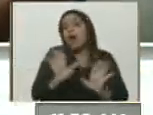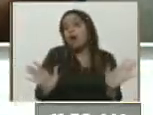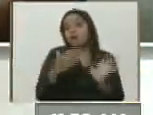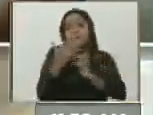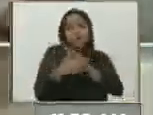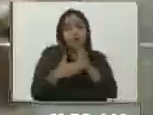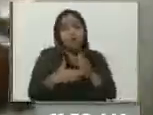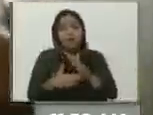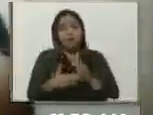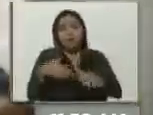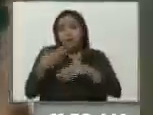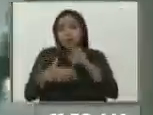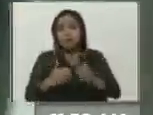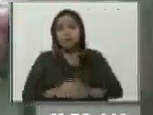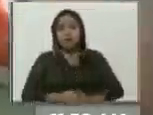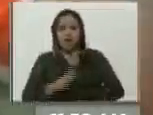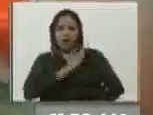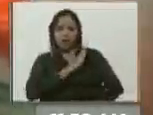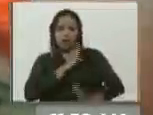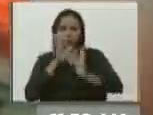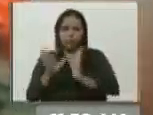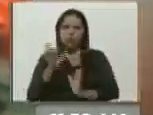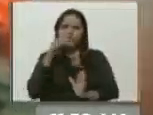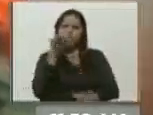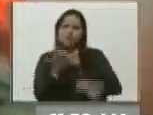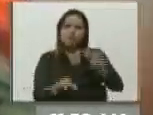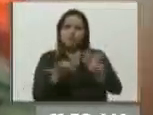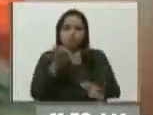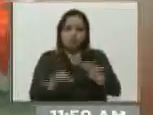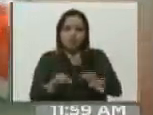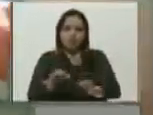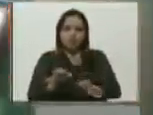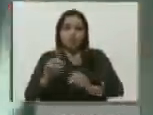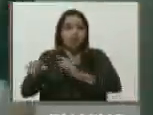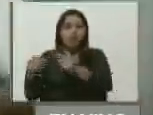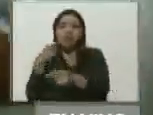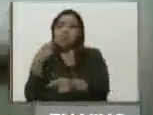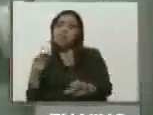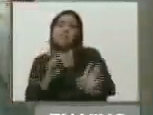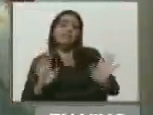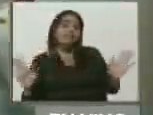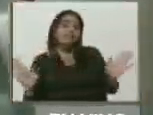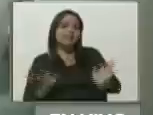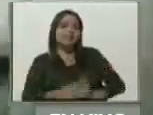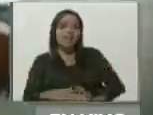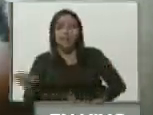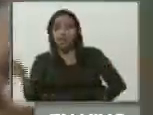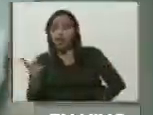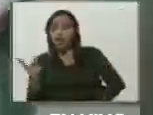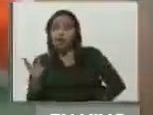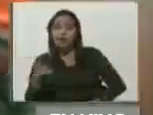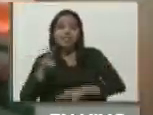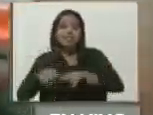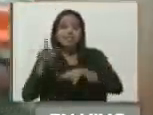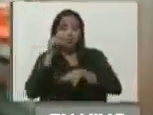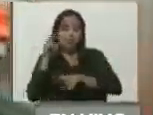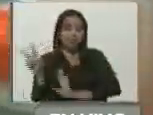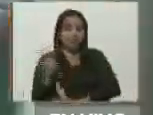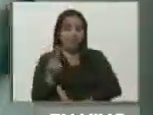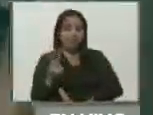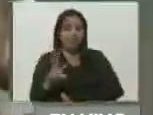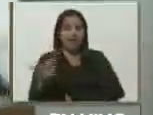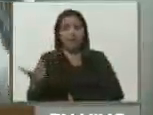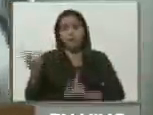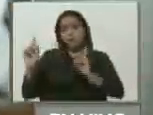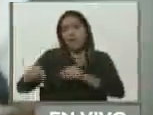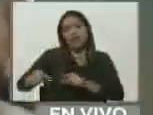sus propios connacionales no ha existido justicia, obviamente ellos dirán que estos dos niños venezolanos son